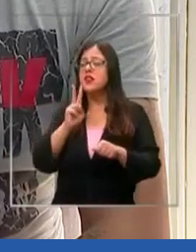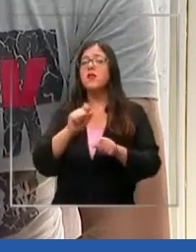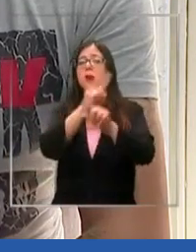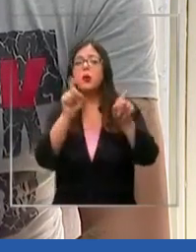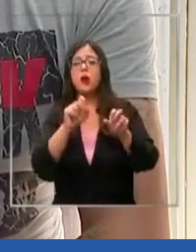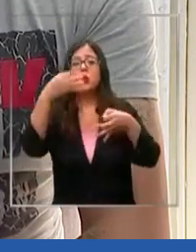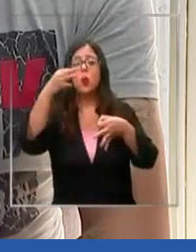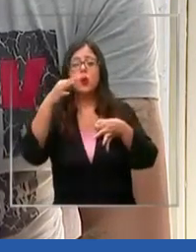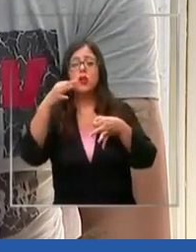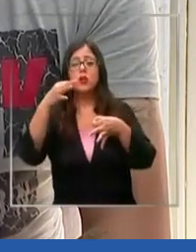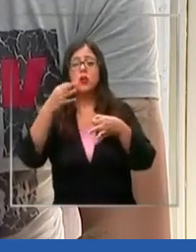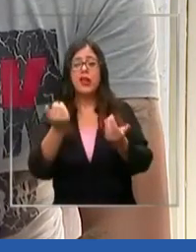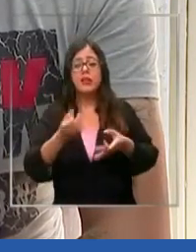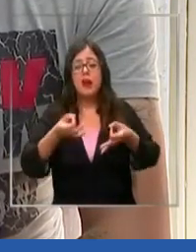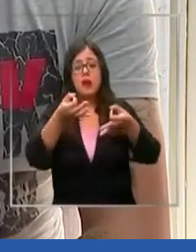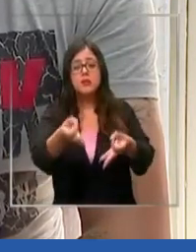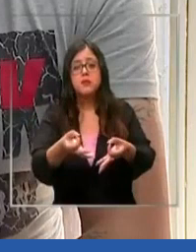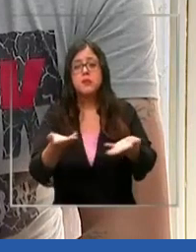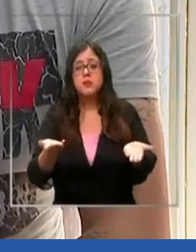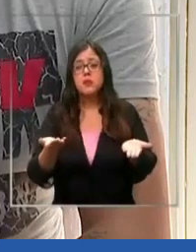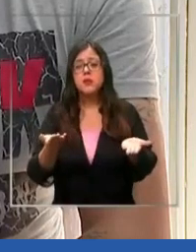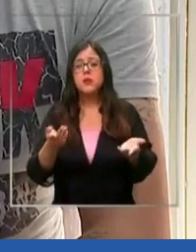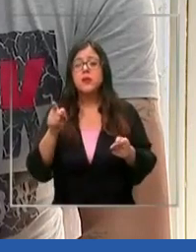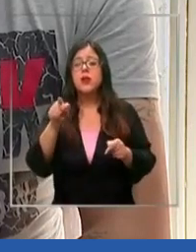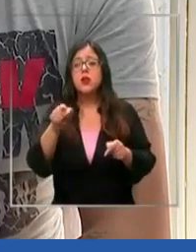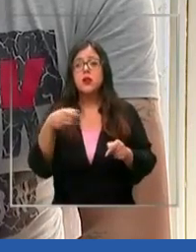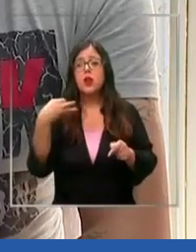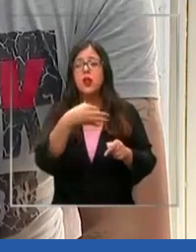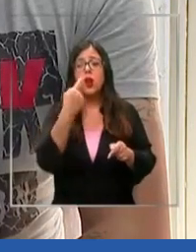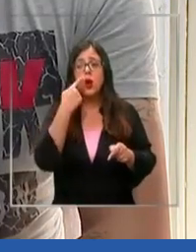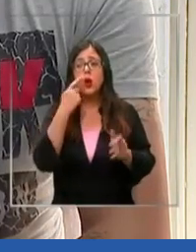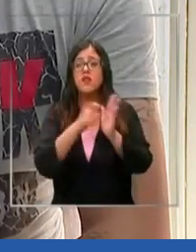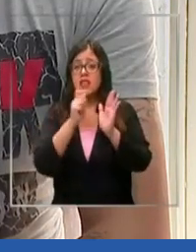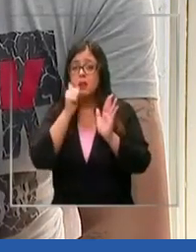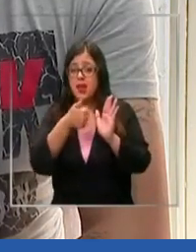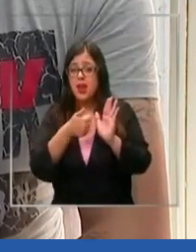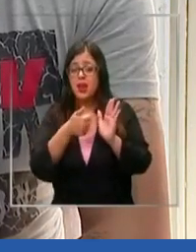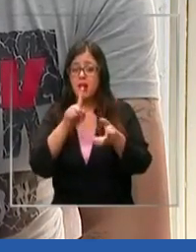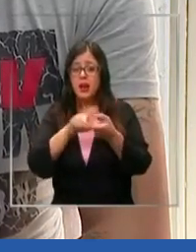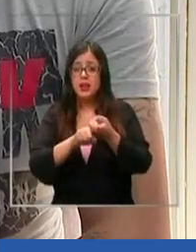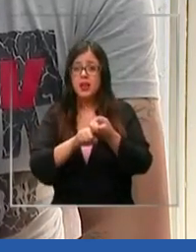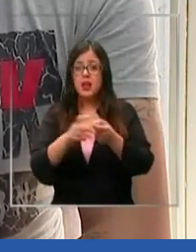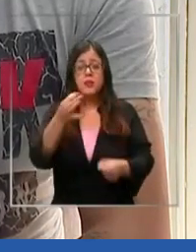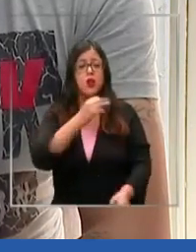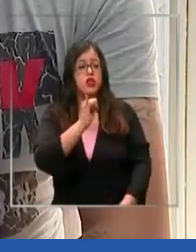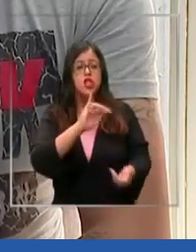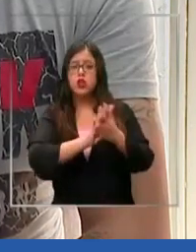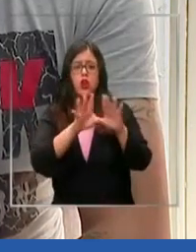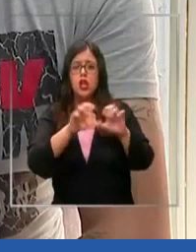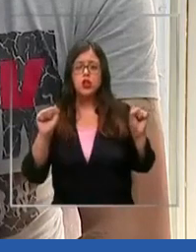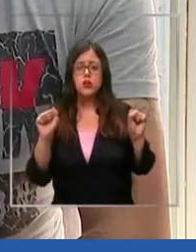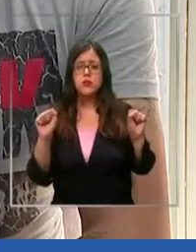que tenía que llevar. Y yo le dije ya, porque yo tengo fecha para mañana. Y me dijo, sí, está todo listo.